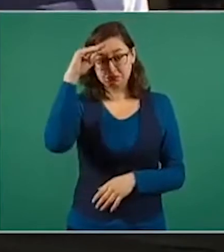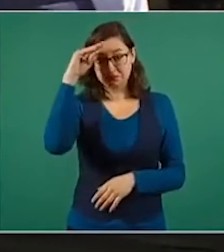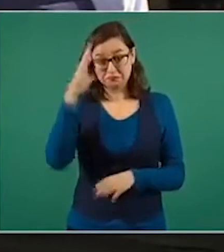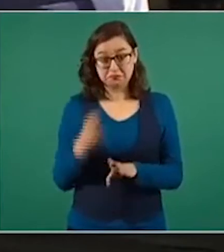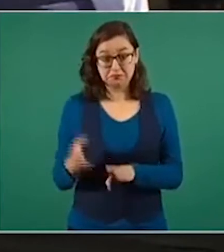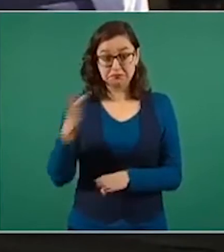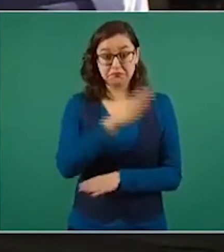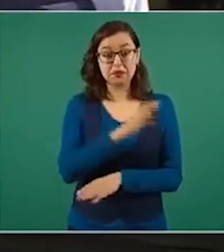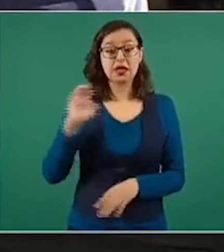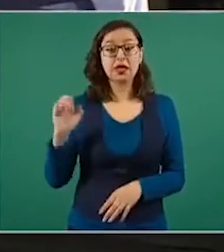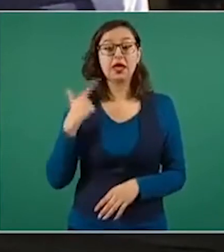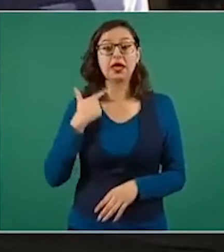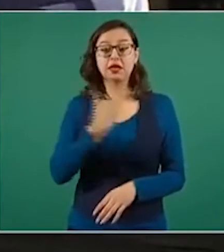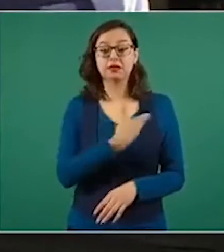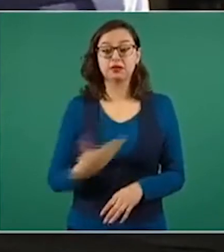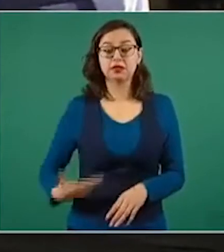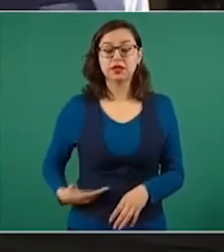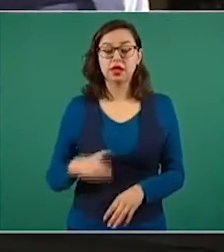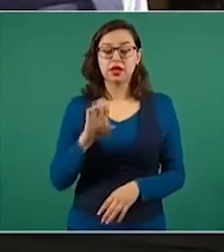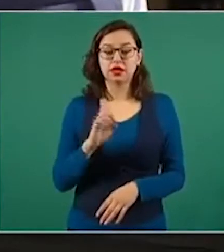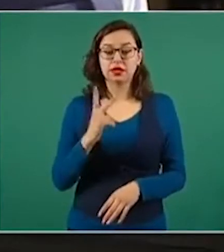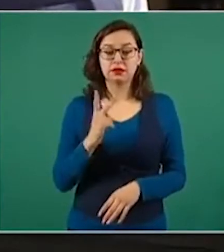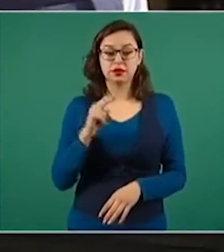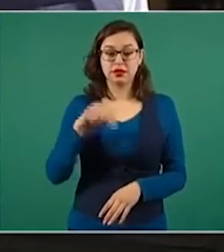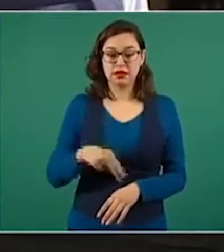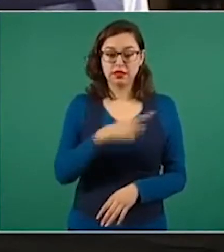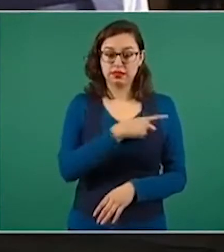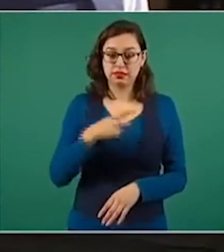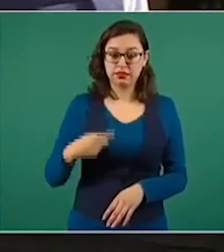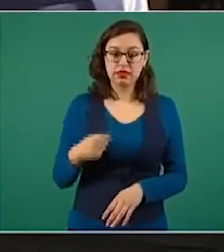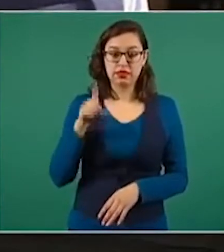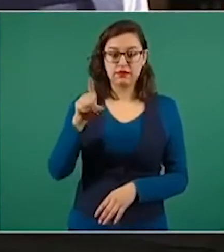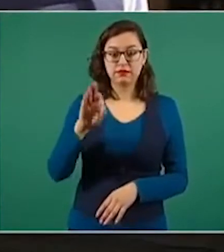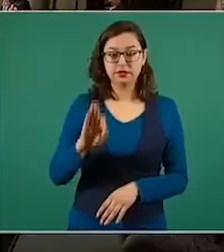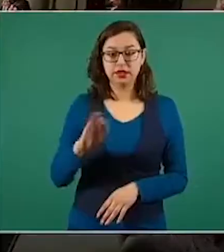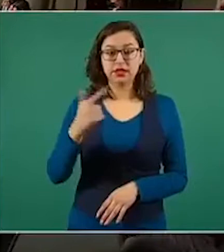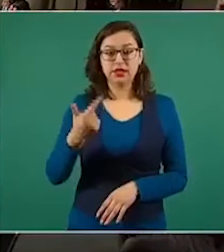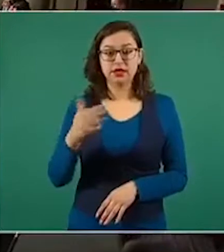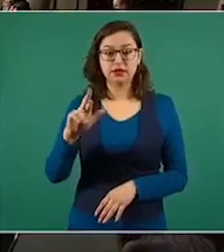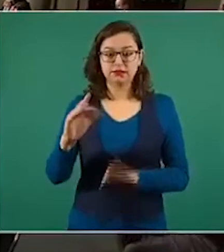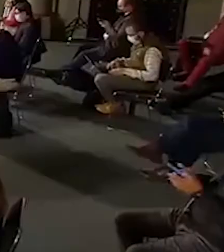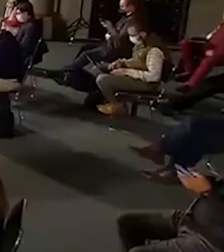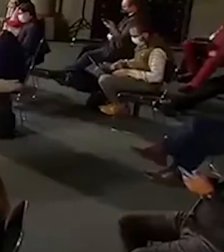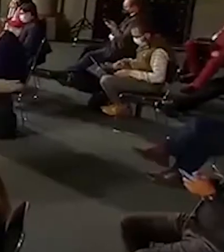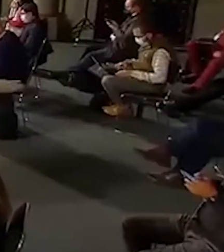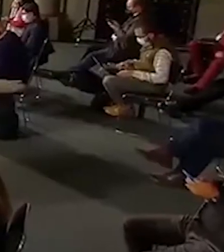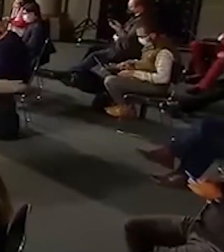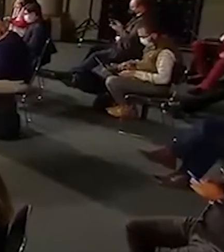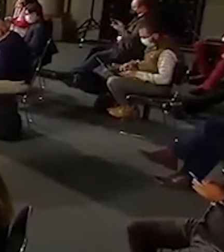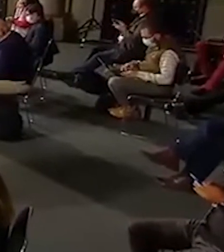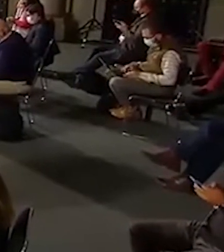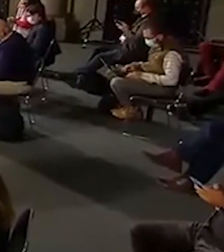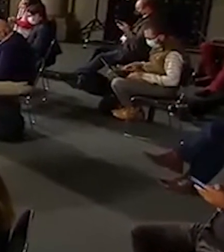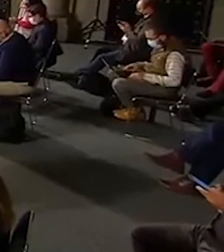Nieto, comparezca ante la Fiscalía General de la República por estos hechos? Mire, yo